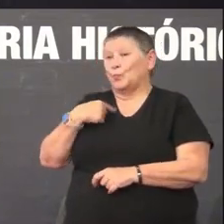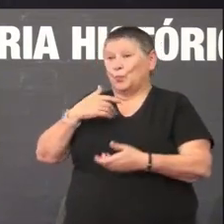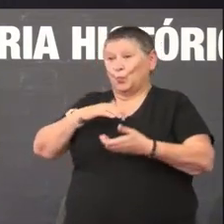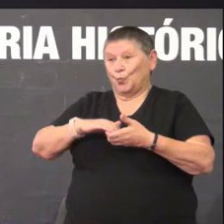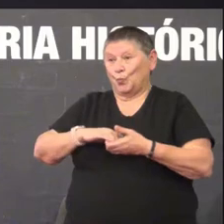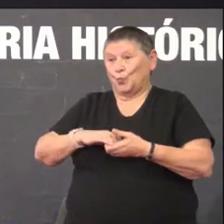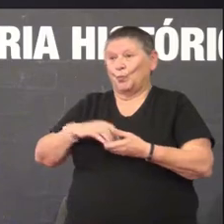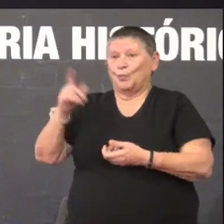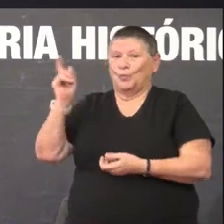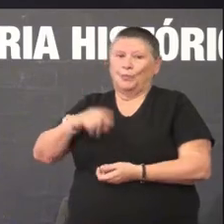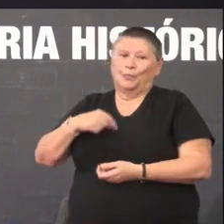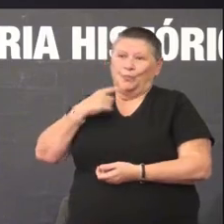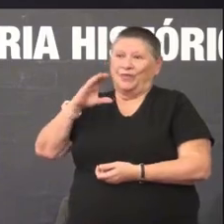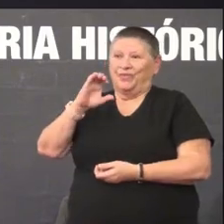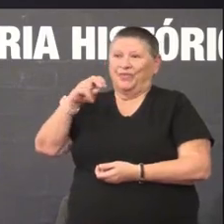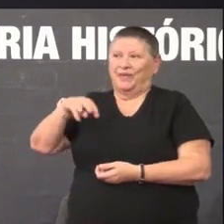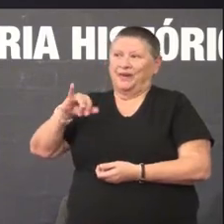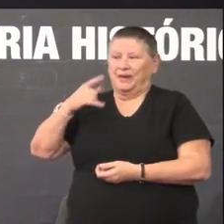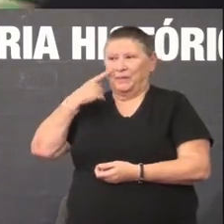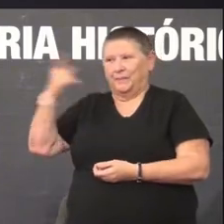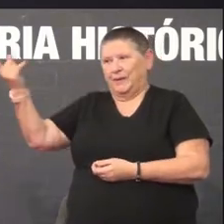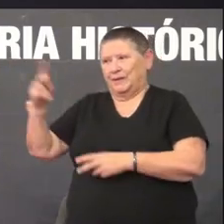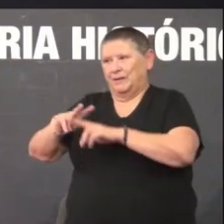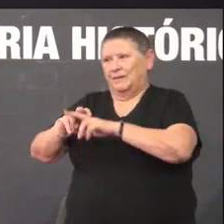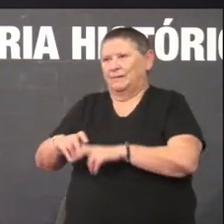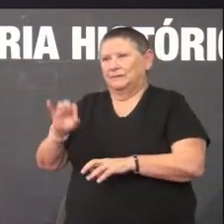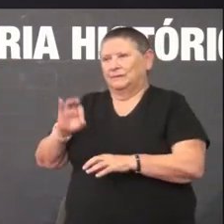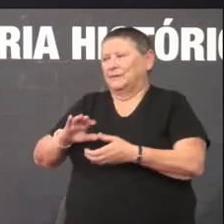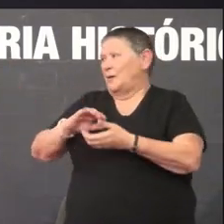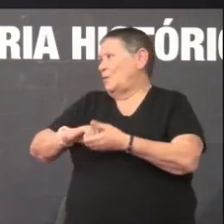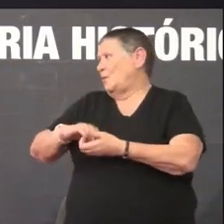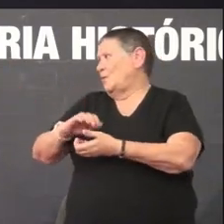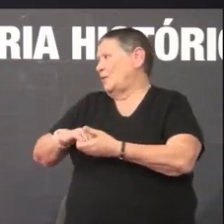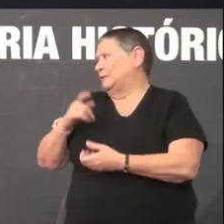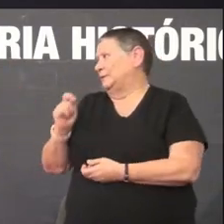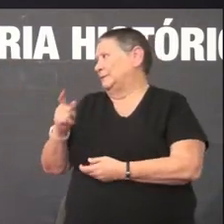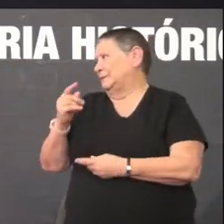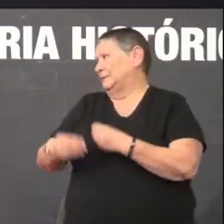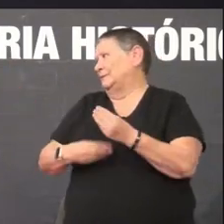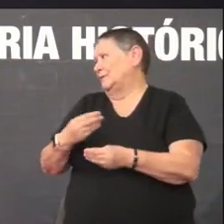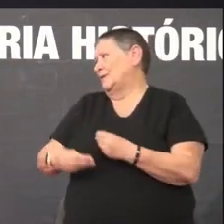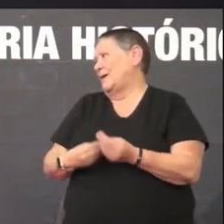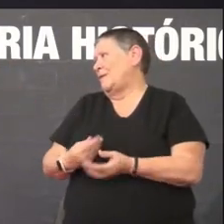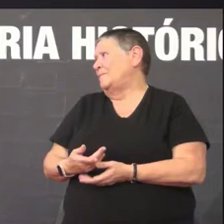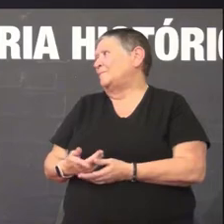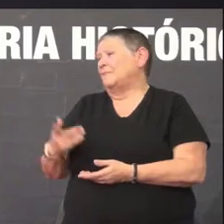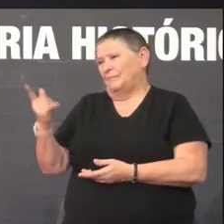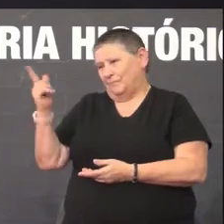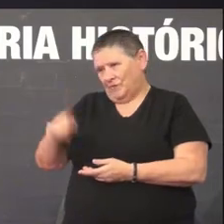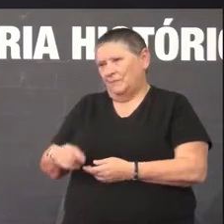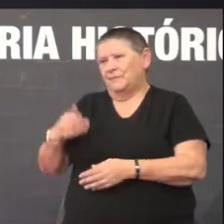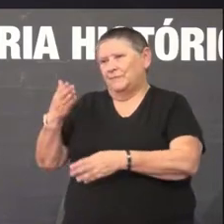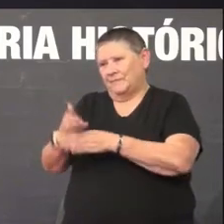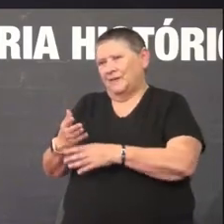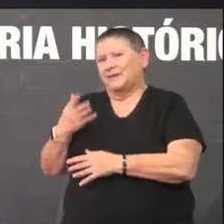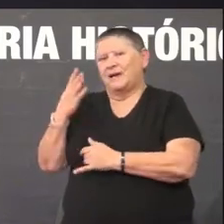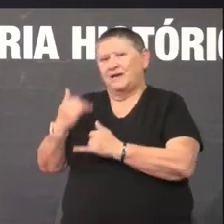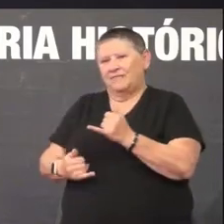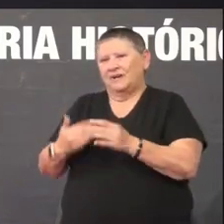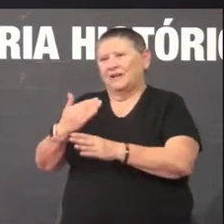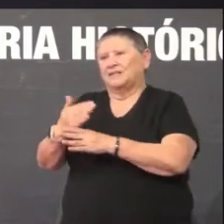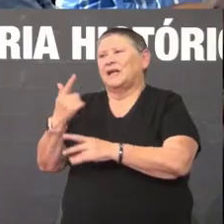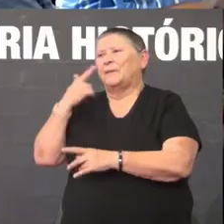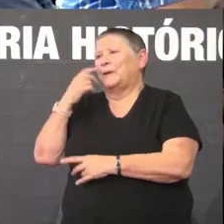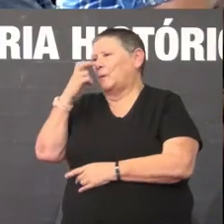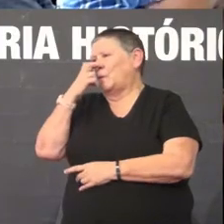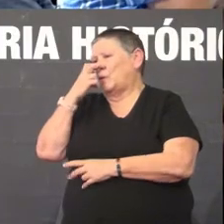diré al CNI que vaya, porque esto es a los cuñados, en general lo hacen, ¿no? A todos, ¿no? Que vayan también a que nadie pueda entrar en su